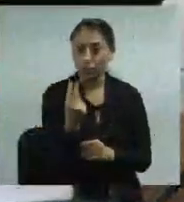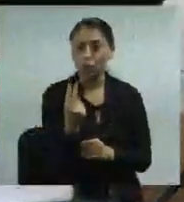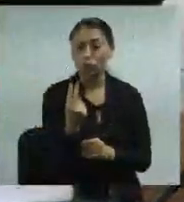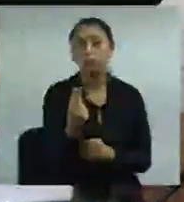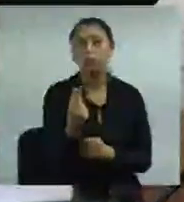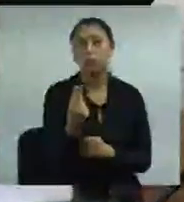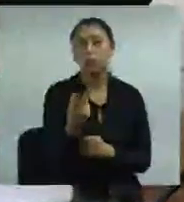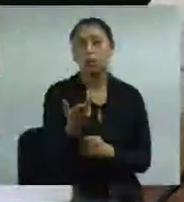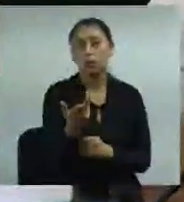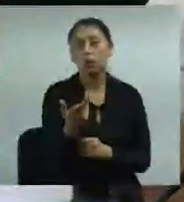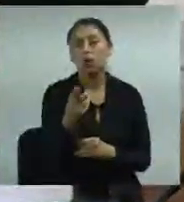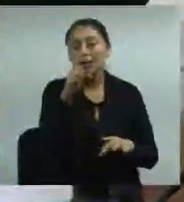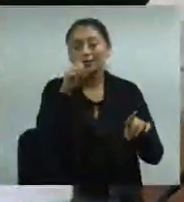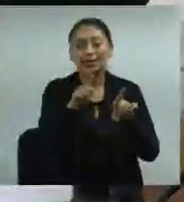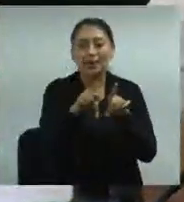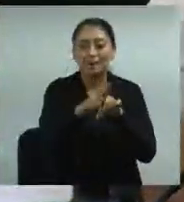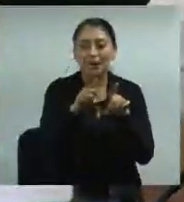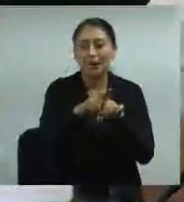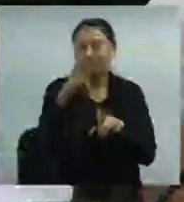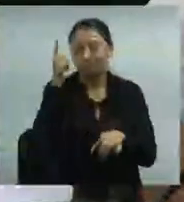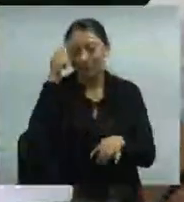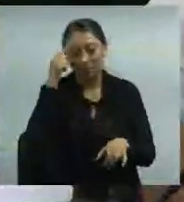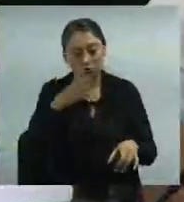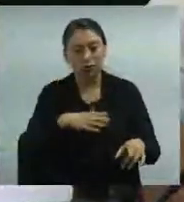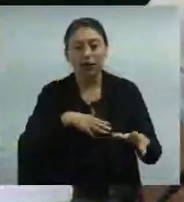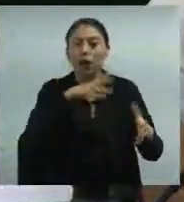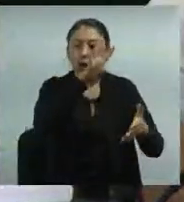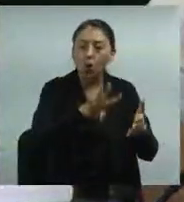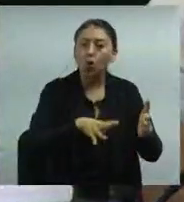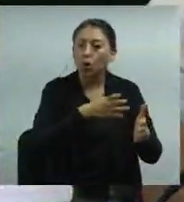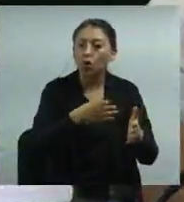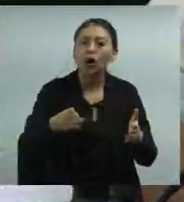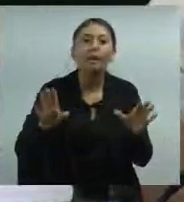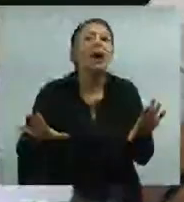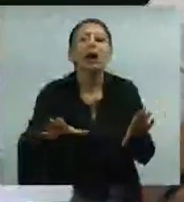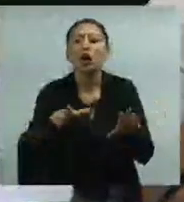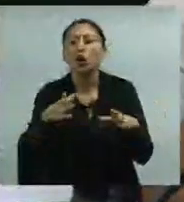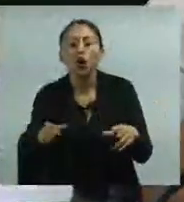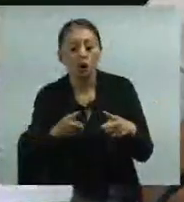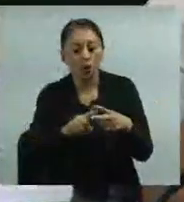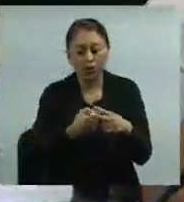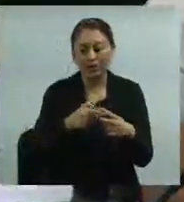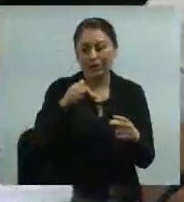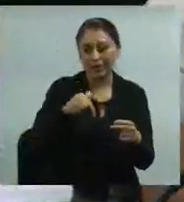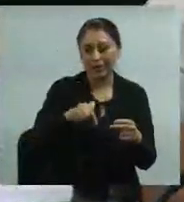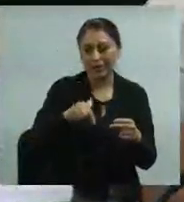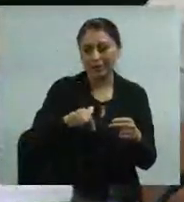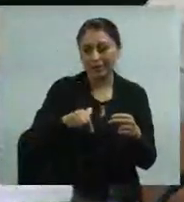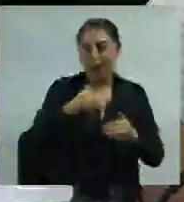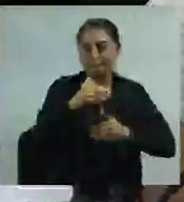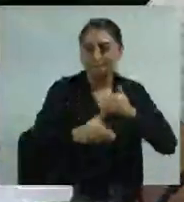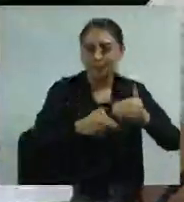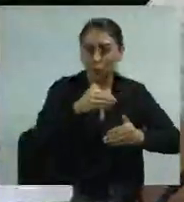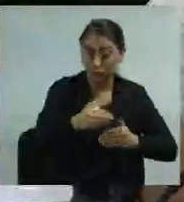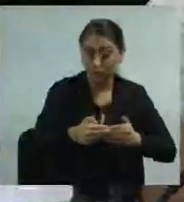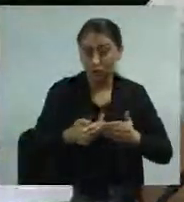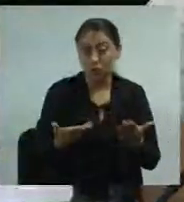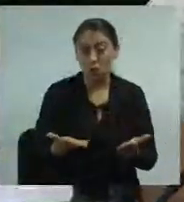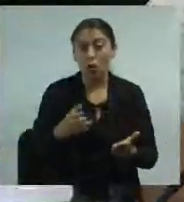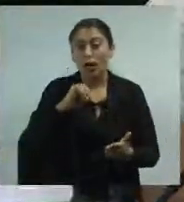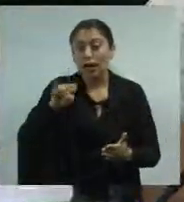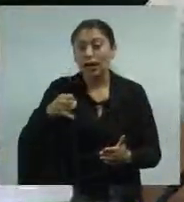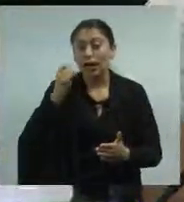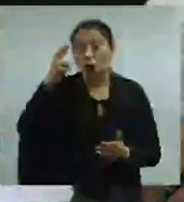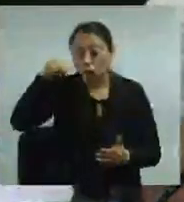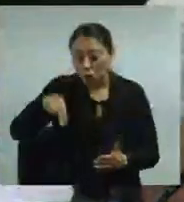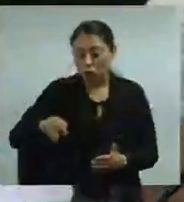debería tener ya un cronograma de cómo se va a entrar en este proceso, porque finalmente incluso en junio el Congreso de la